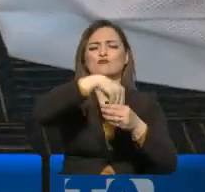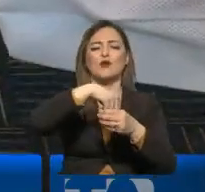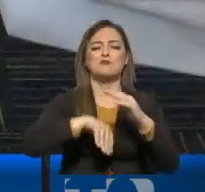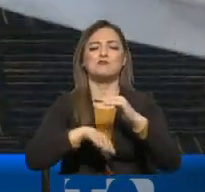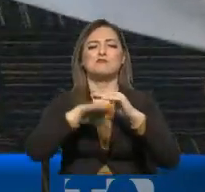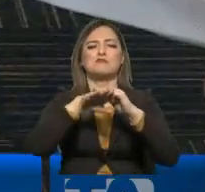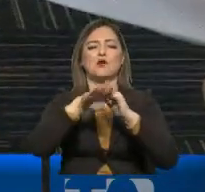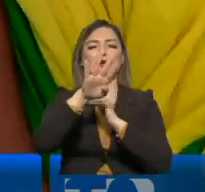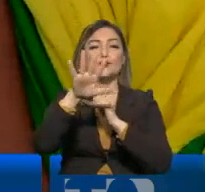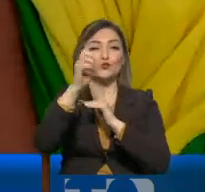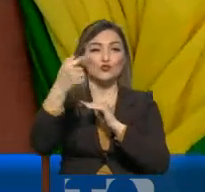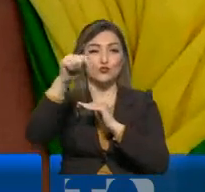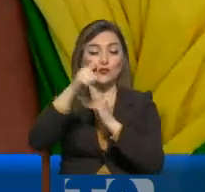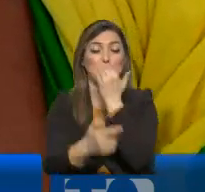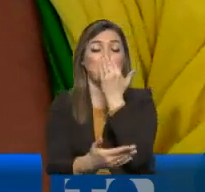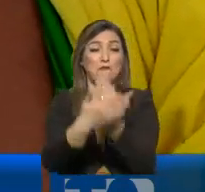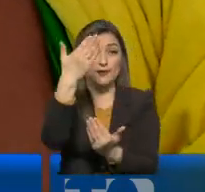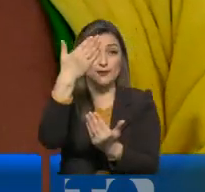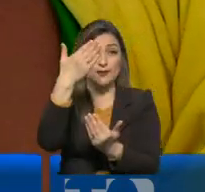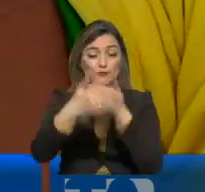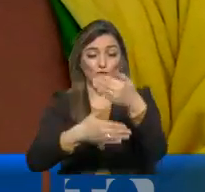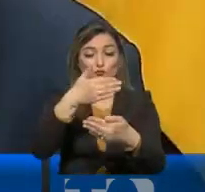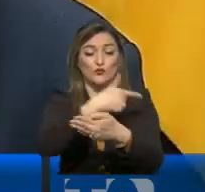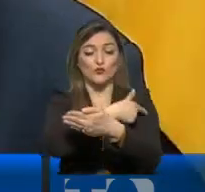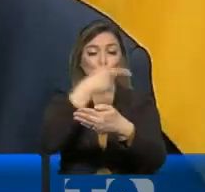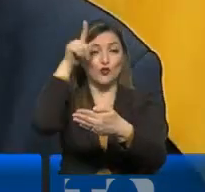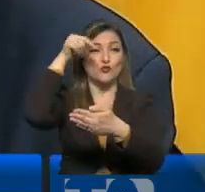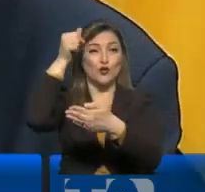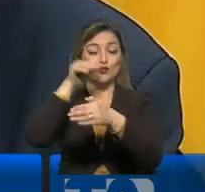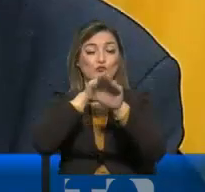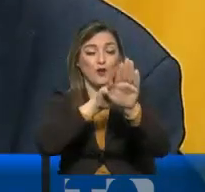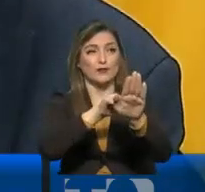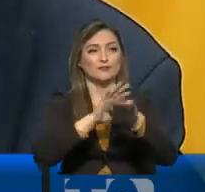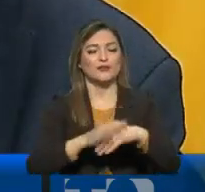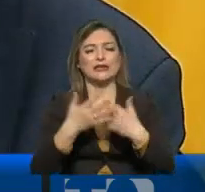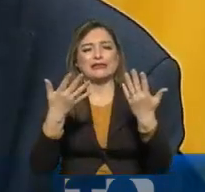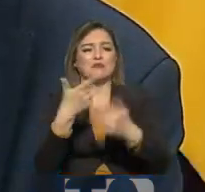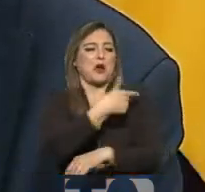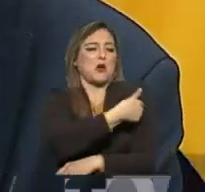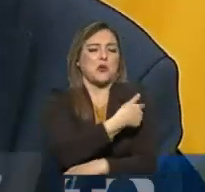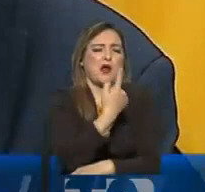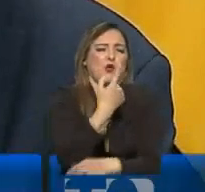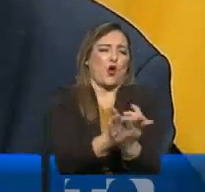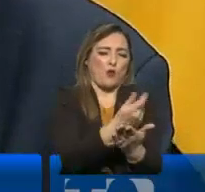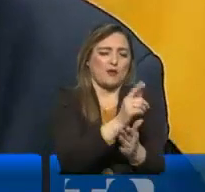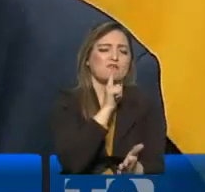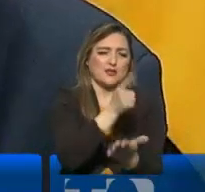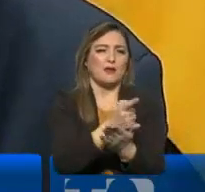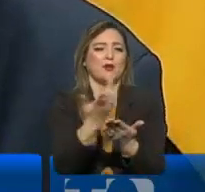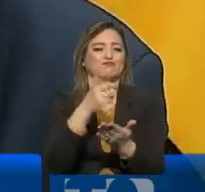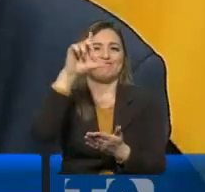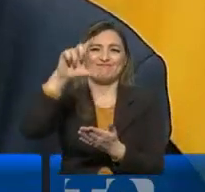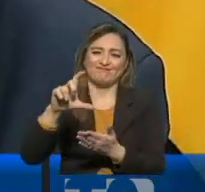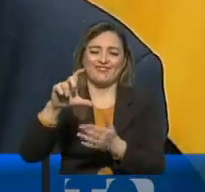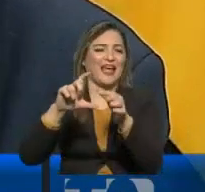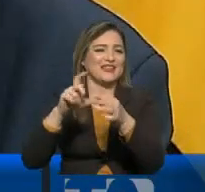para facilitar el proceso de vacunación que emprende el gobierno nacional. La vacuna no es solamente la ampolla, es todo lo que le rodea